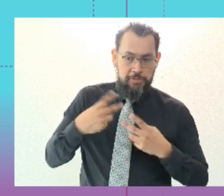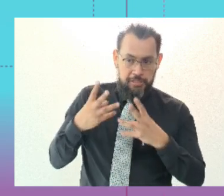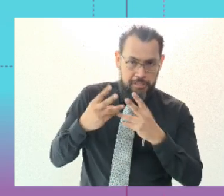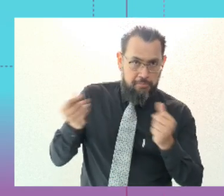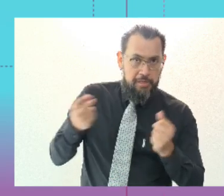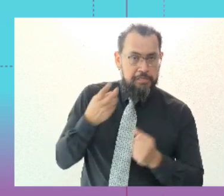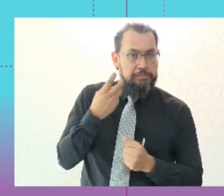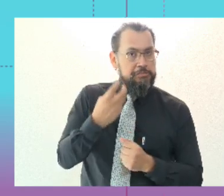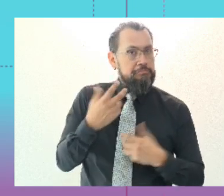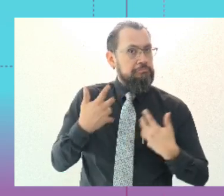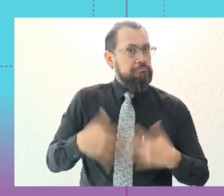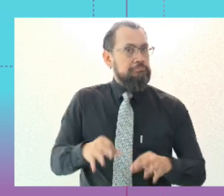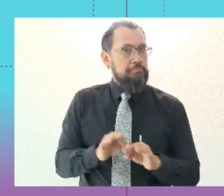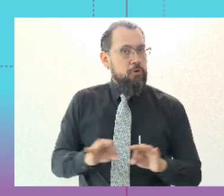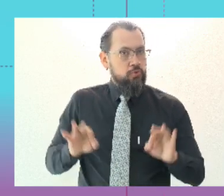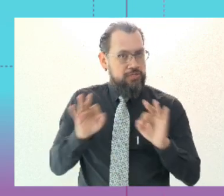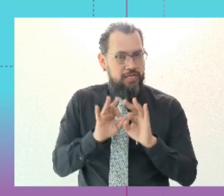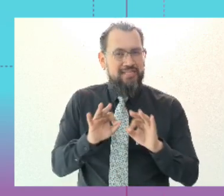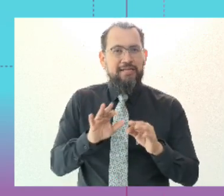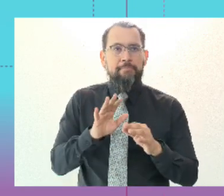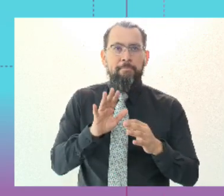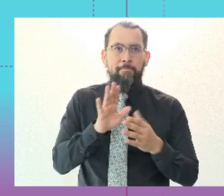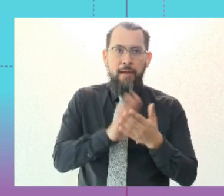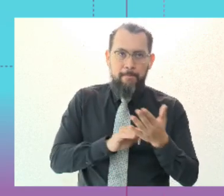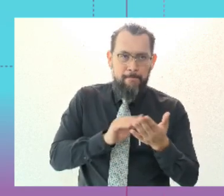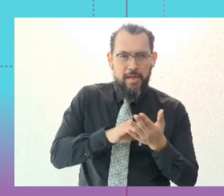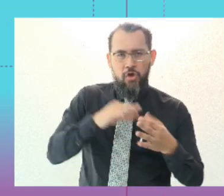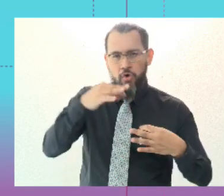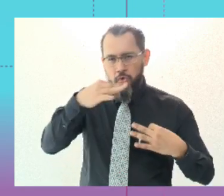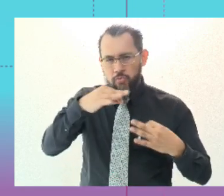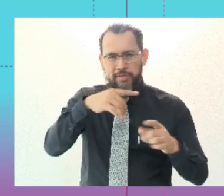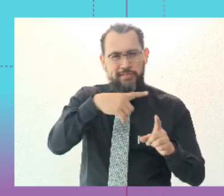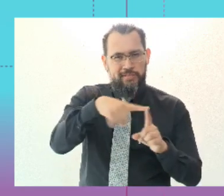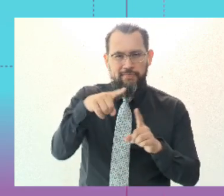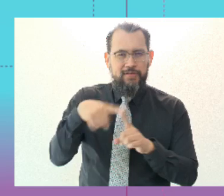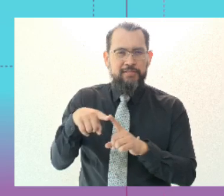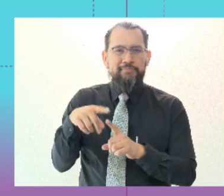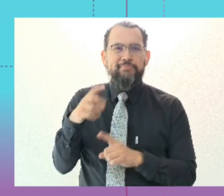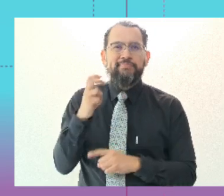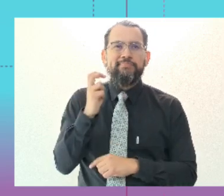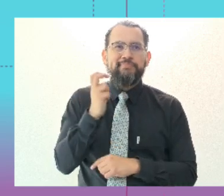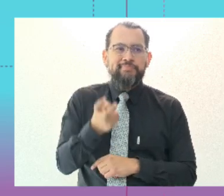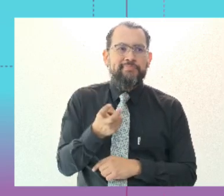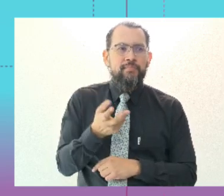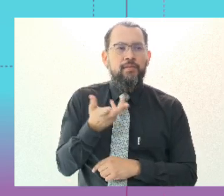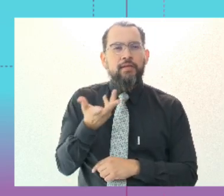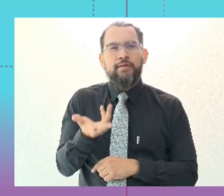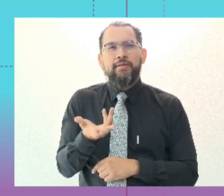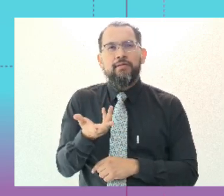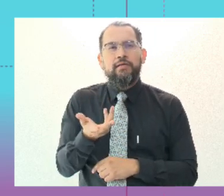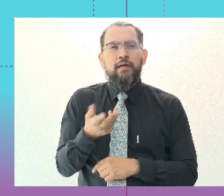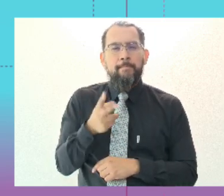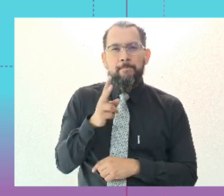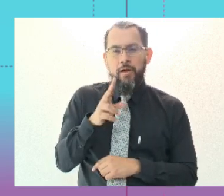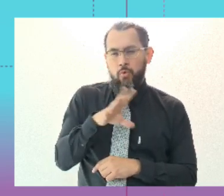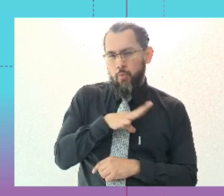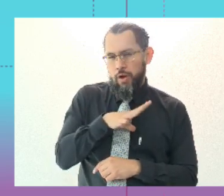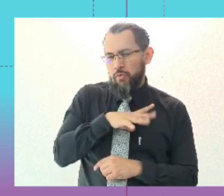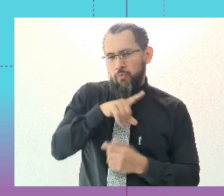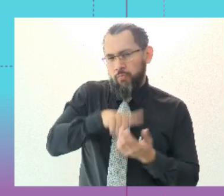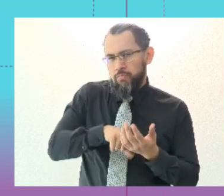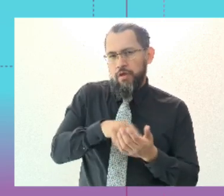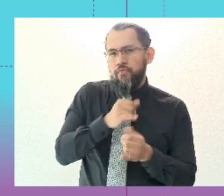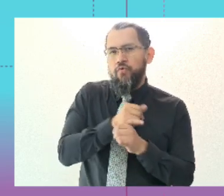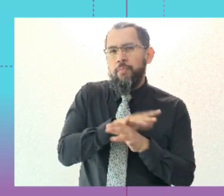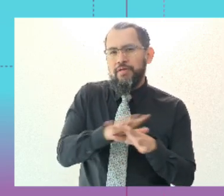muy sensibles. Estamos hablando de documentos que incluso es la posibilidad de difundir datos